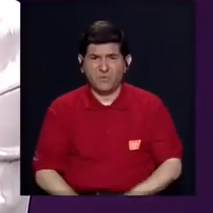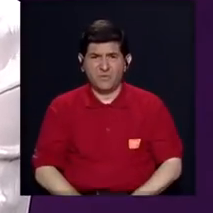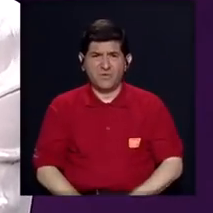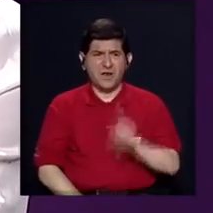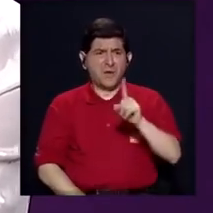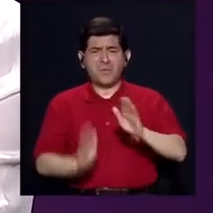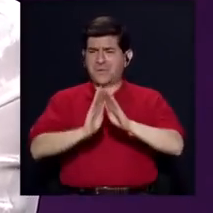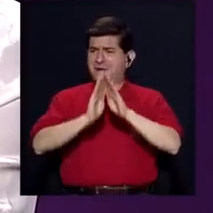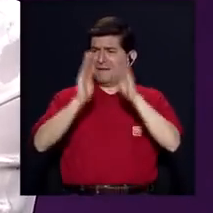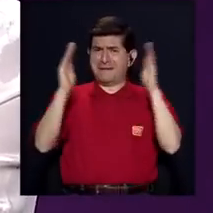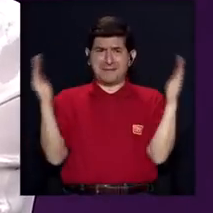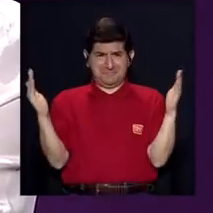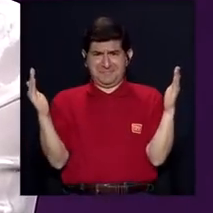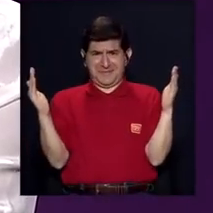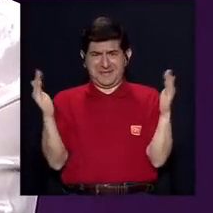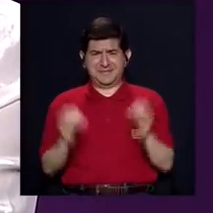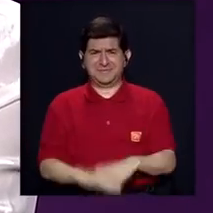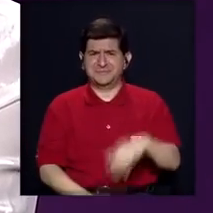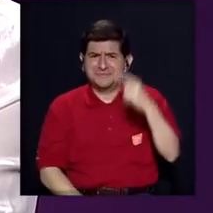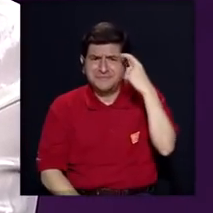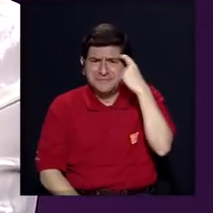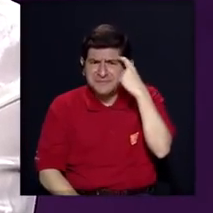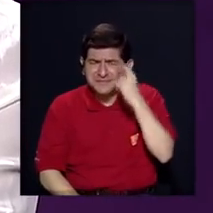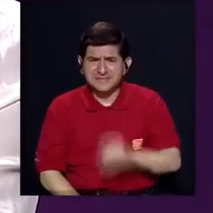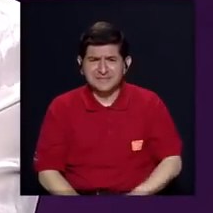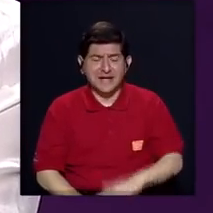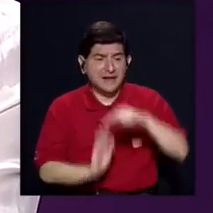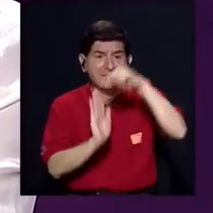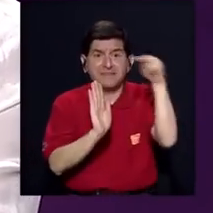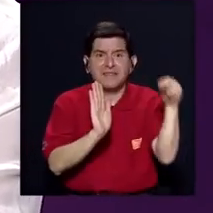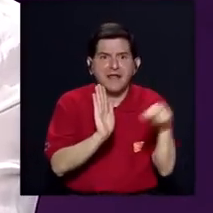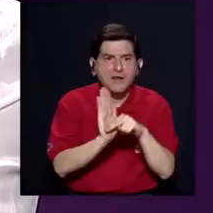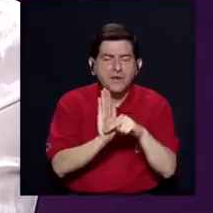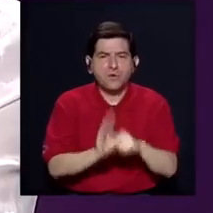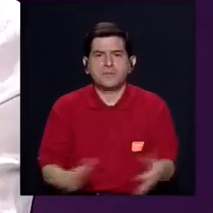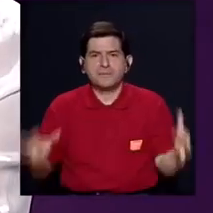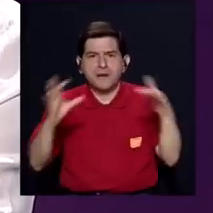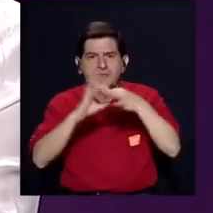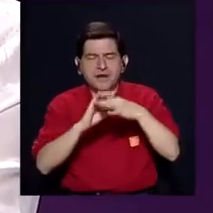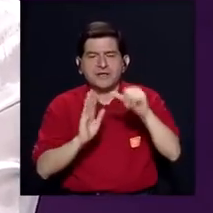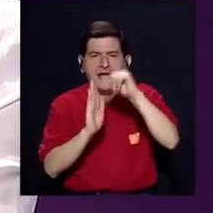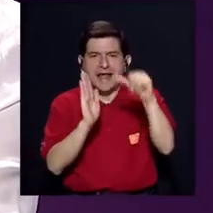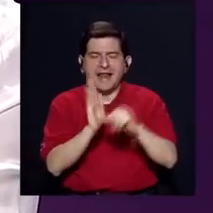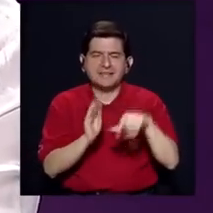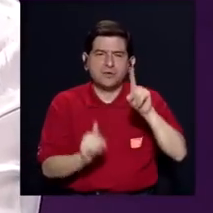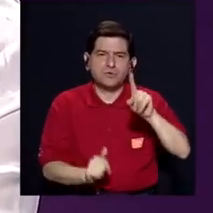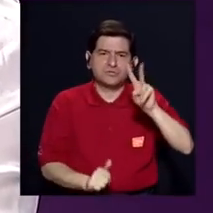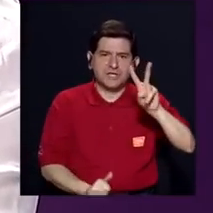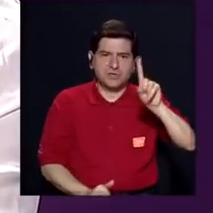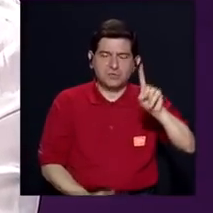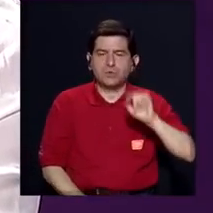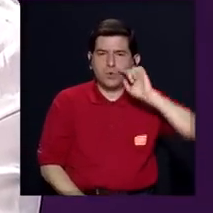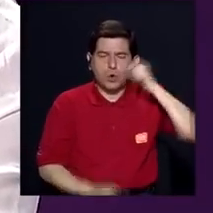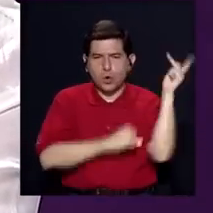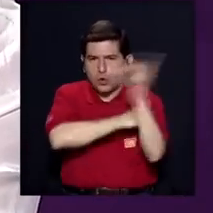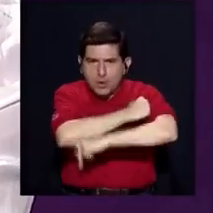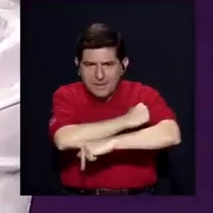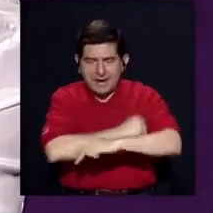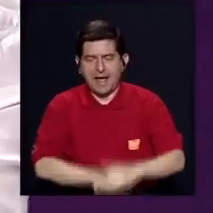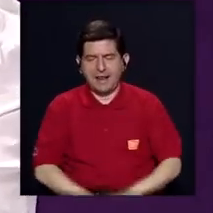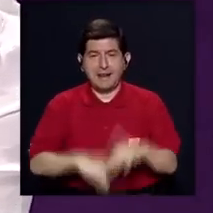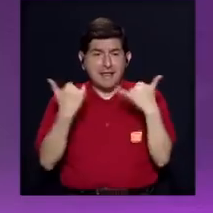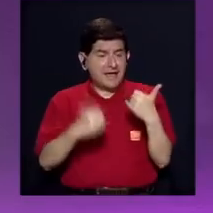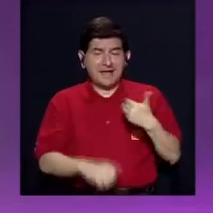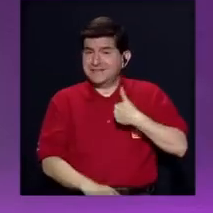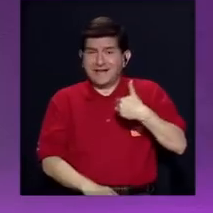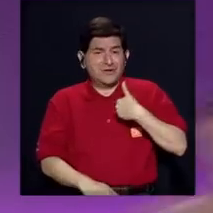ampliación de la norma del artículo 121 del código penal ya está ahí está que